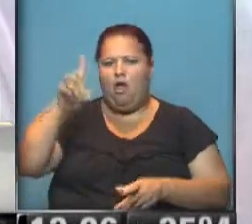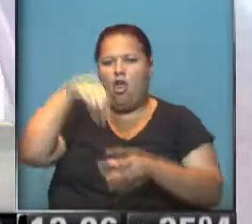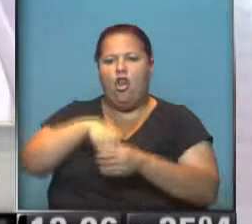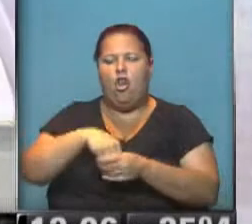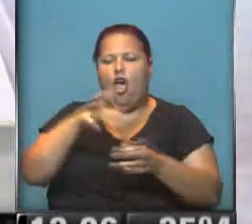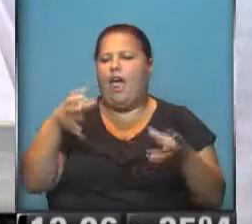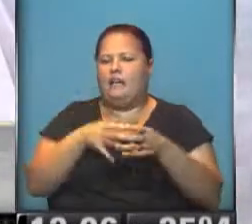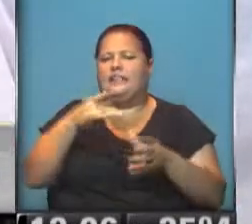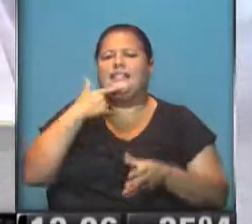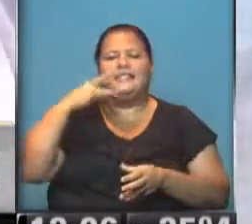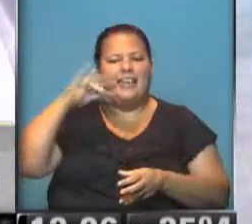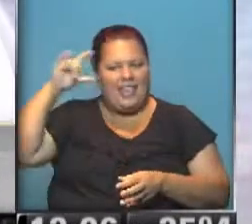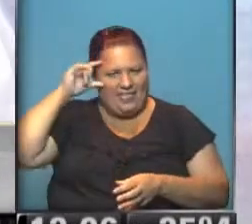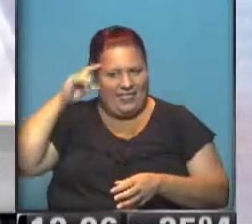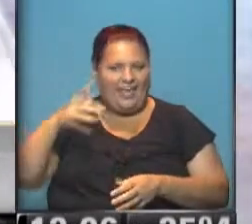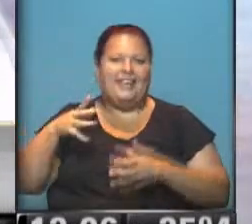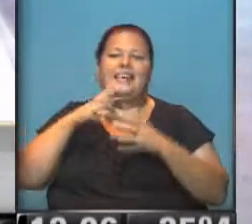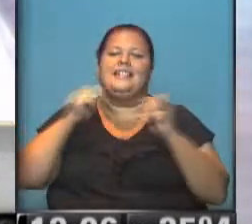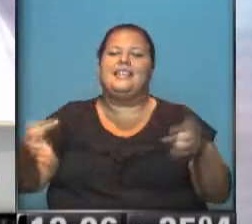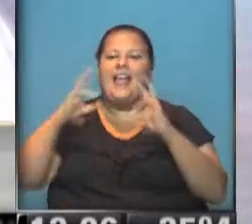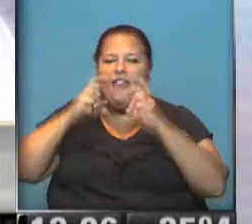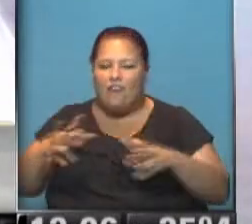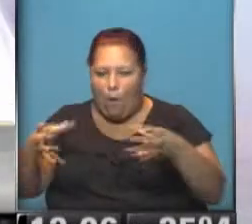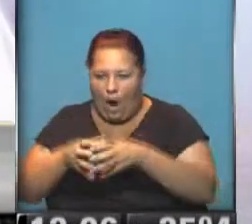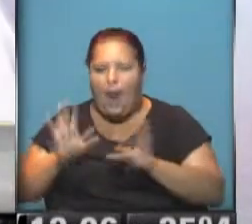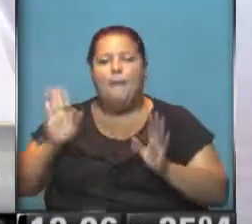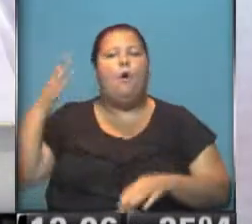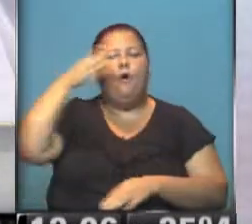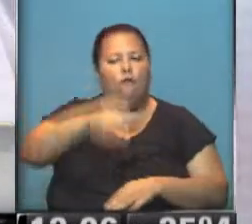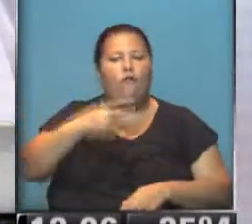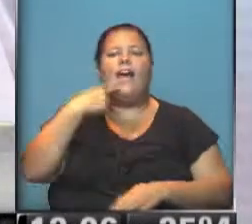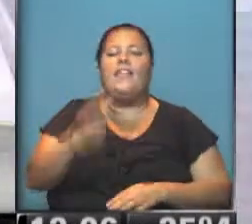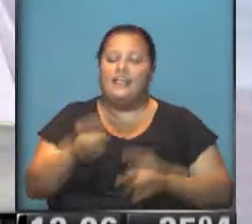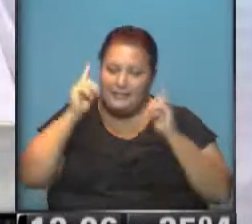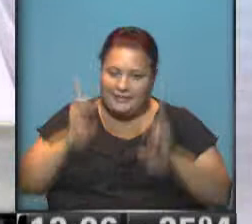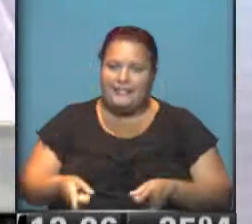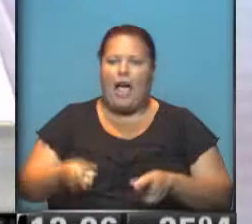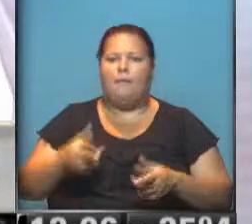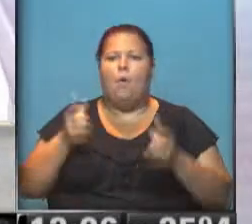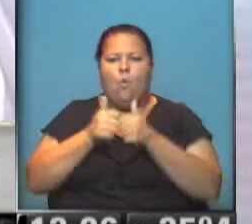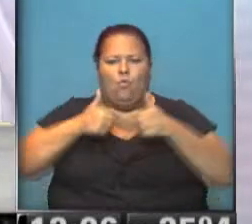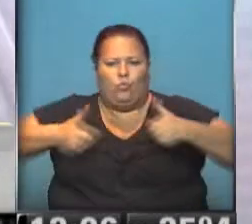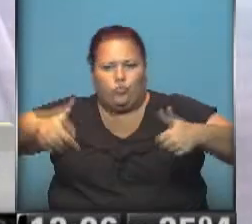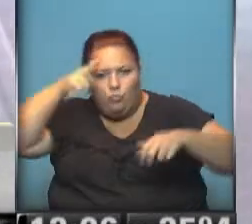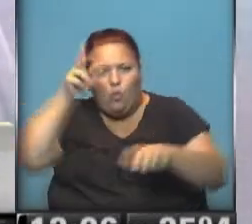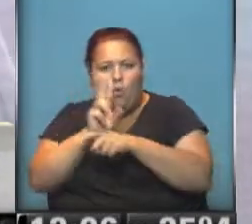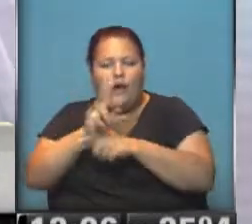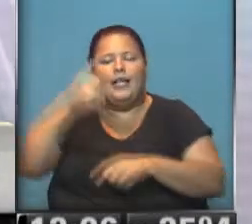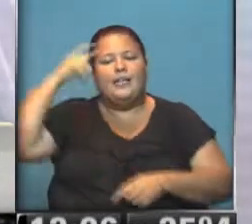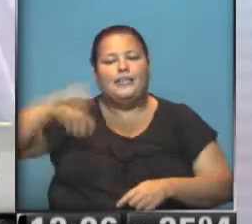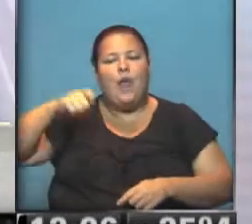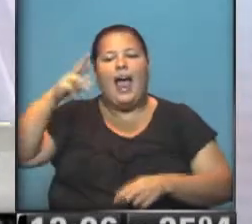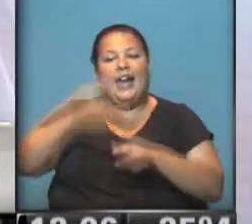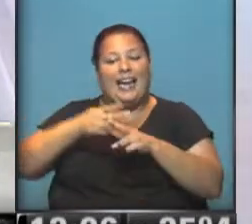agente de la CIE, de la Secretaría de Inteligencia, pero se presentó y decía Ramón Bogado, también fuertemente custodiado por policía en los tribunales federales de